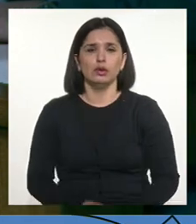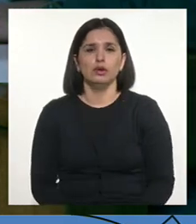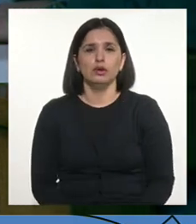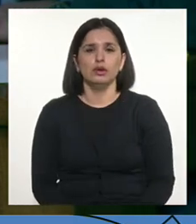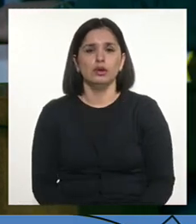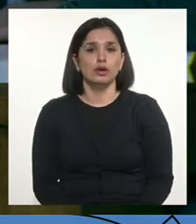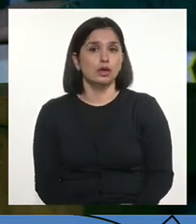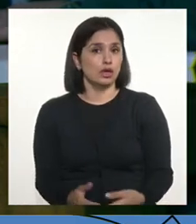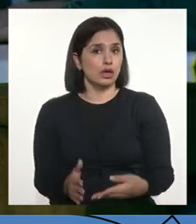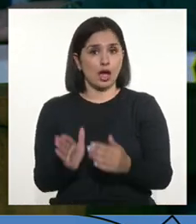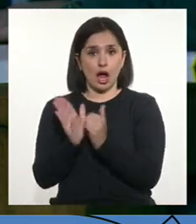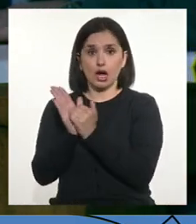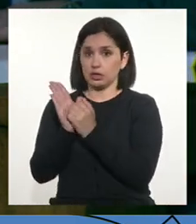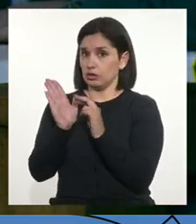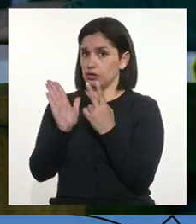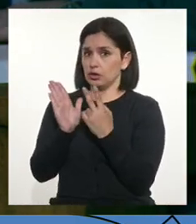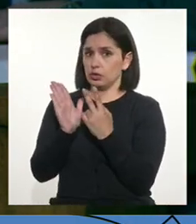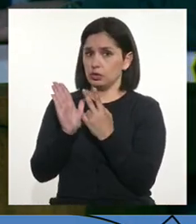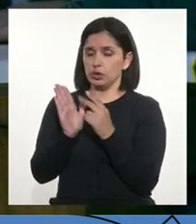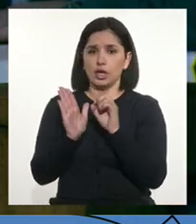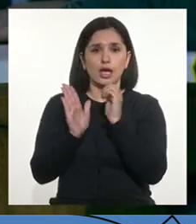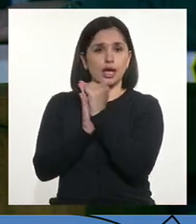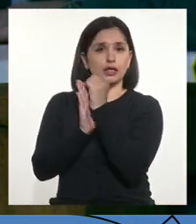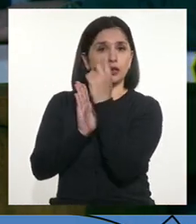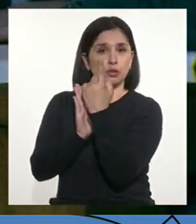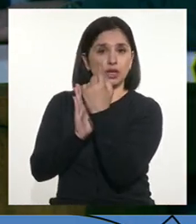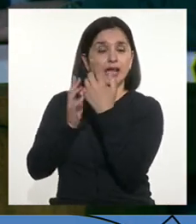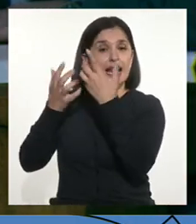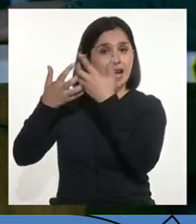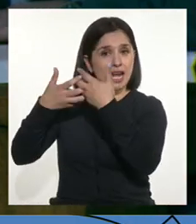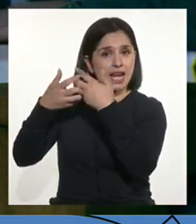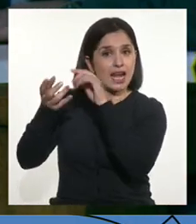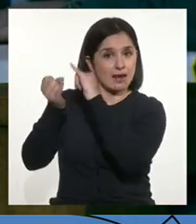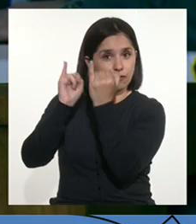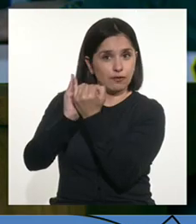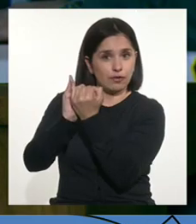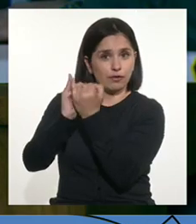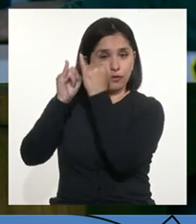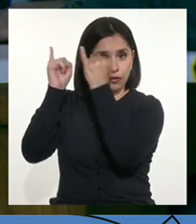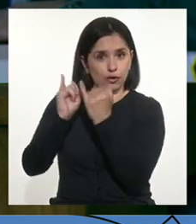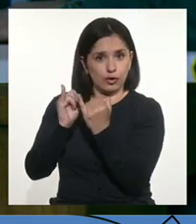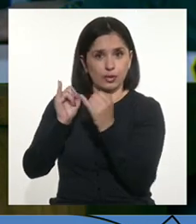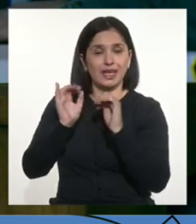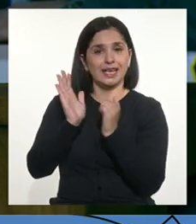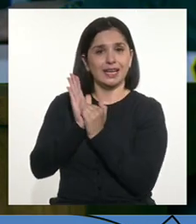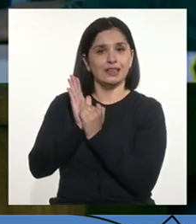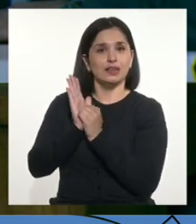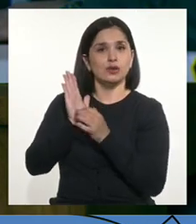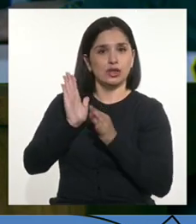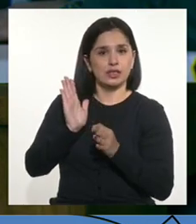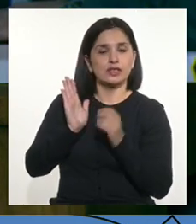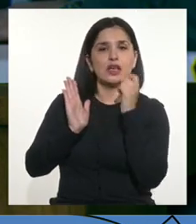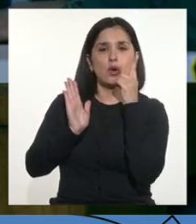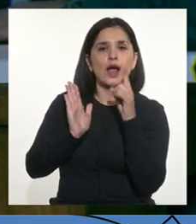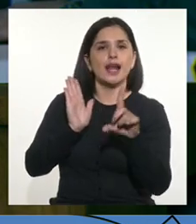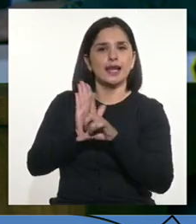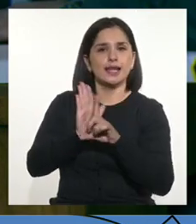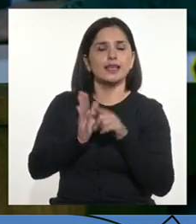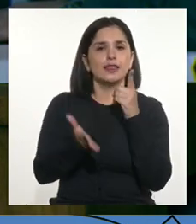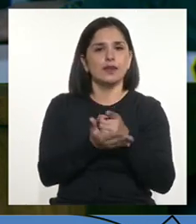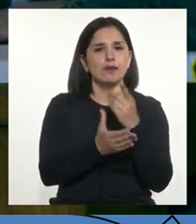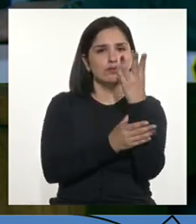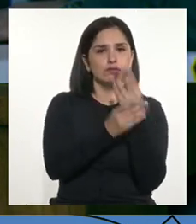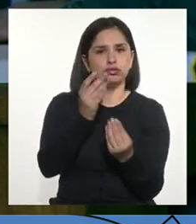está considerado el segundo es decir el lateral es el mecanismo en artículo segundo se dice cuáles estas son leyes que deberá ser derogada